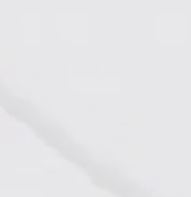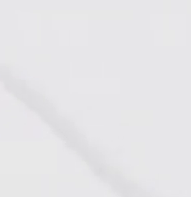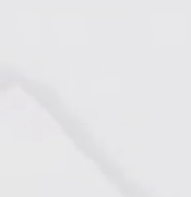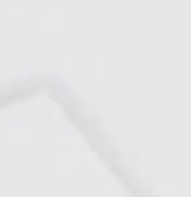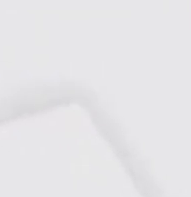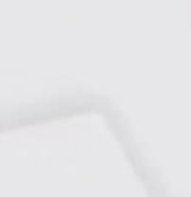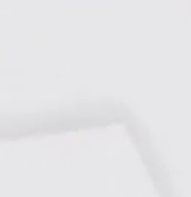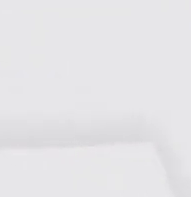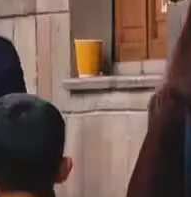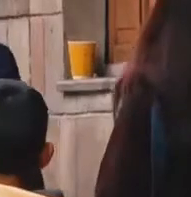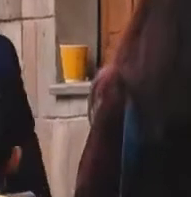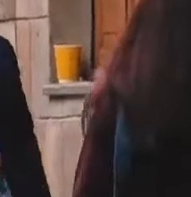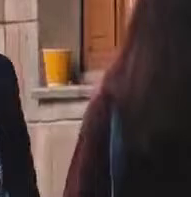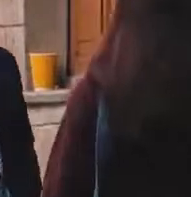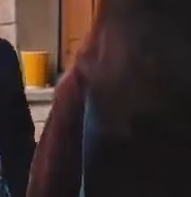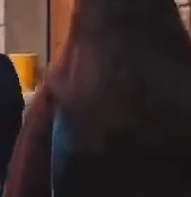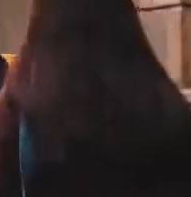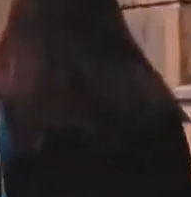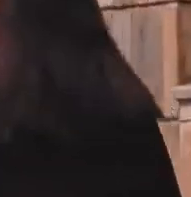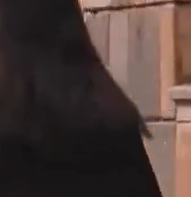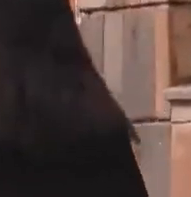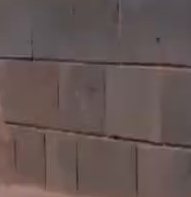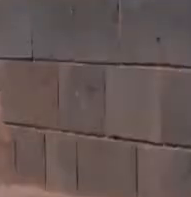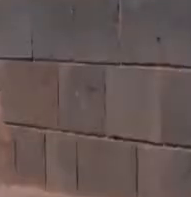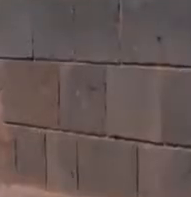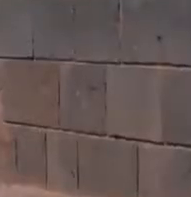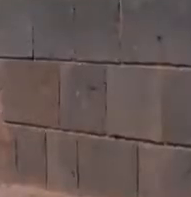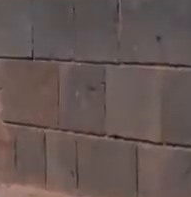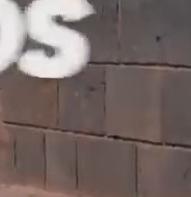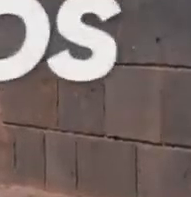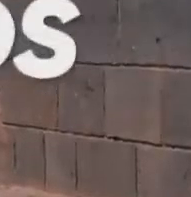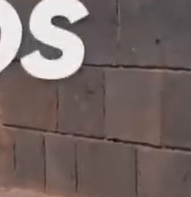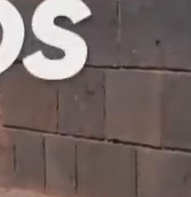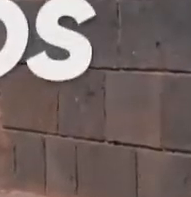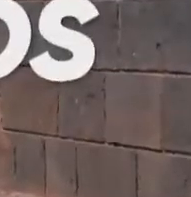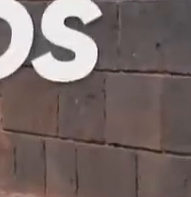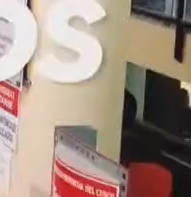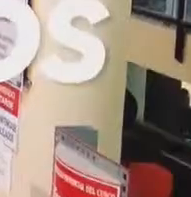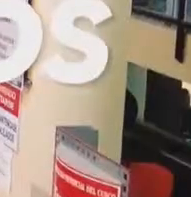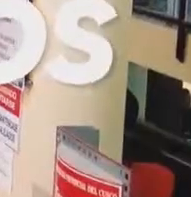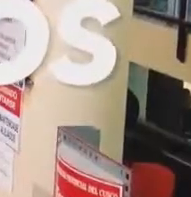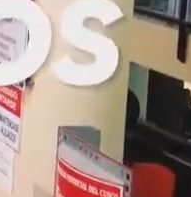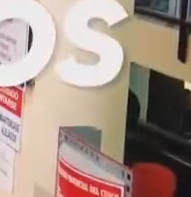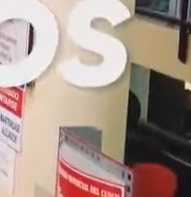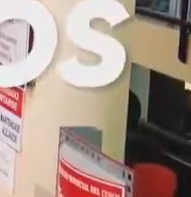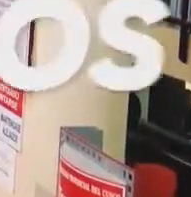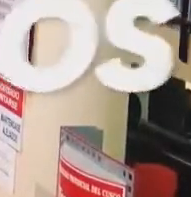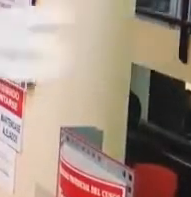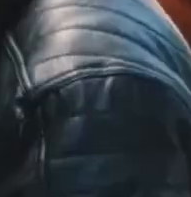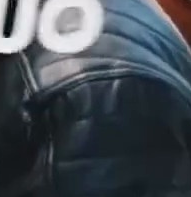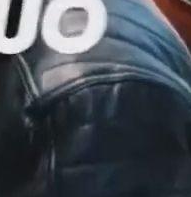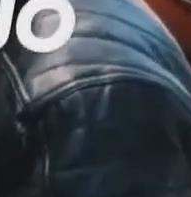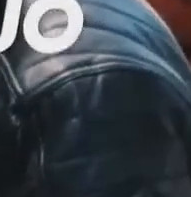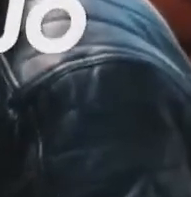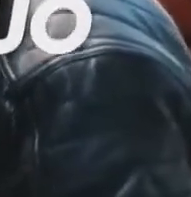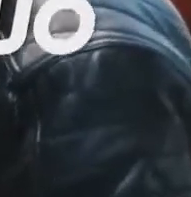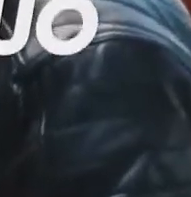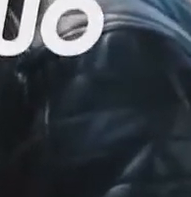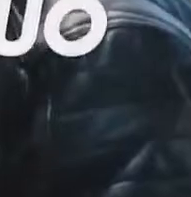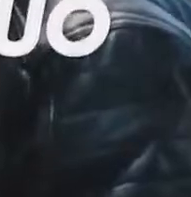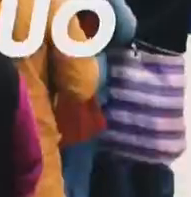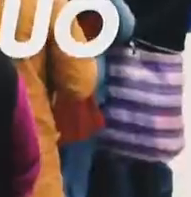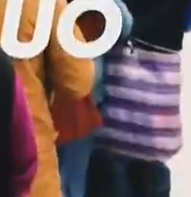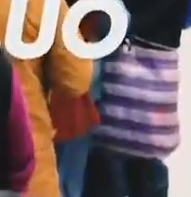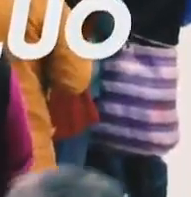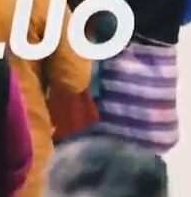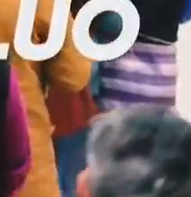todos. Vecino cusqueño, te recordamos que la fecha de vencimiento para presentar tu declaración